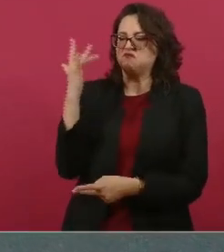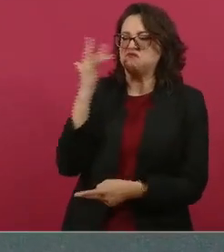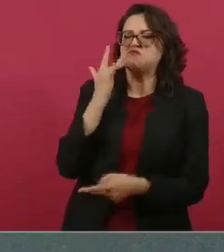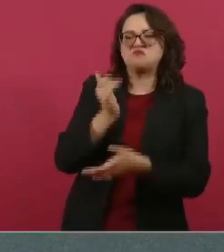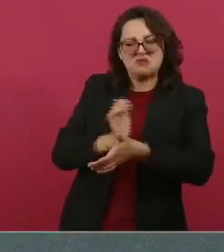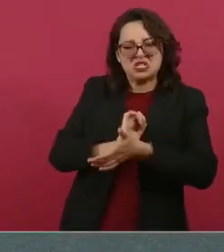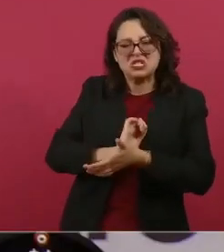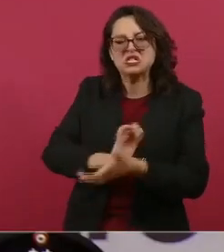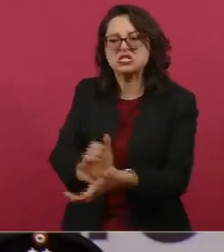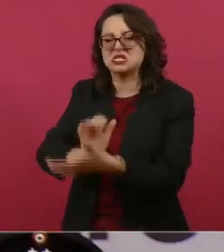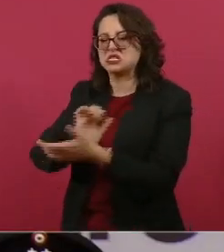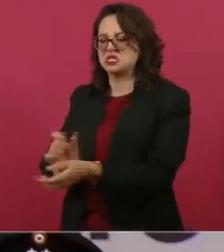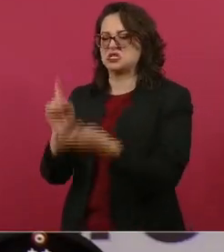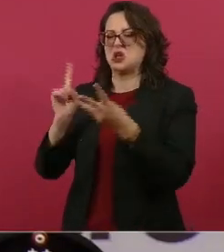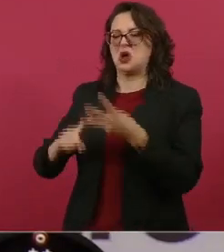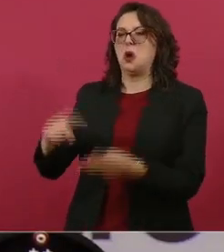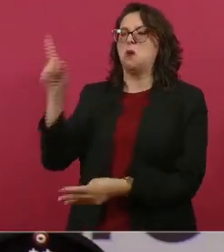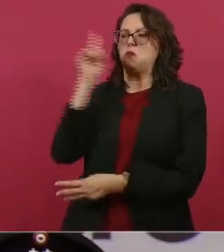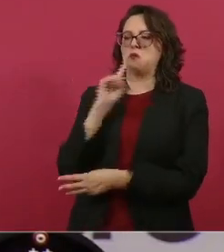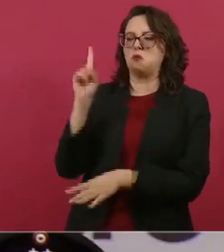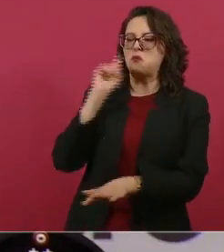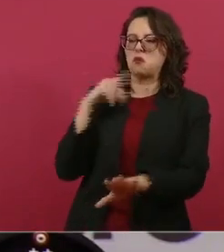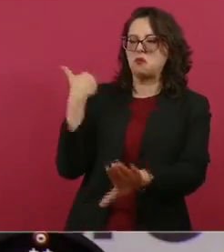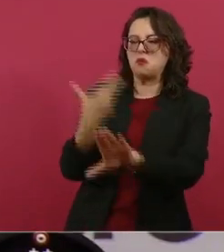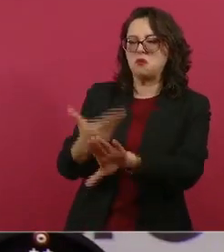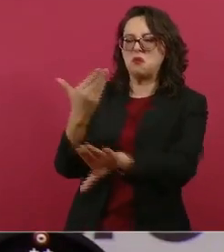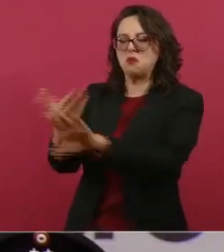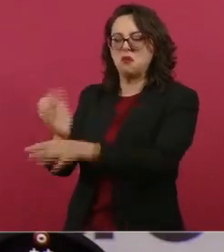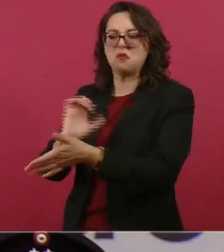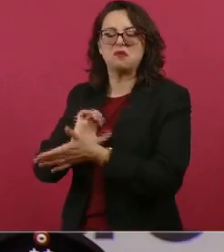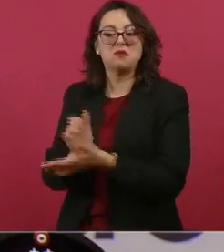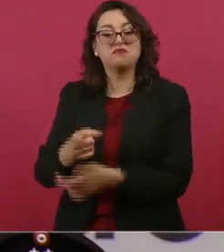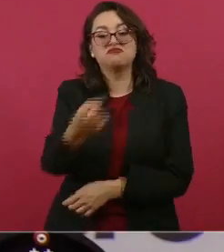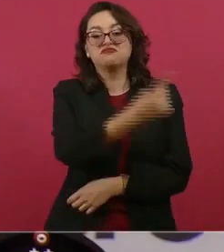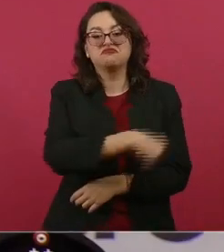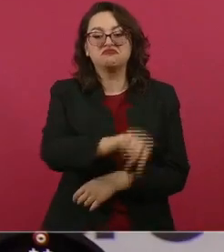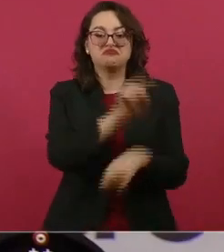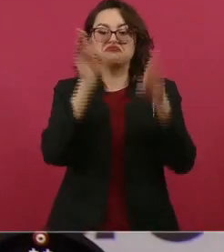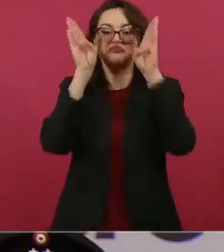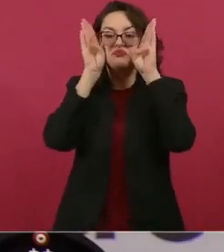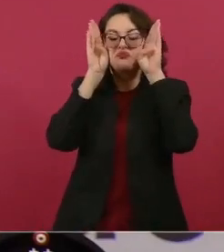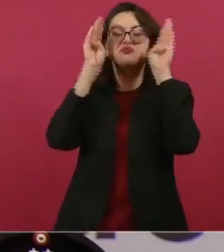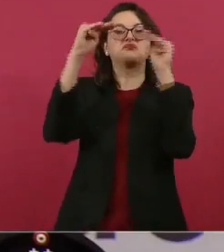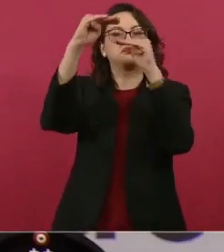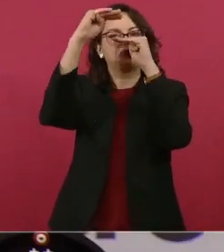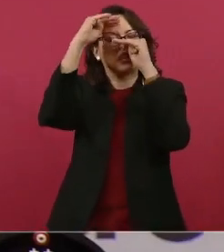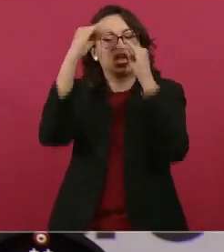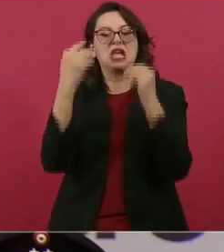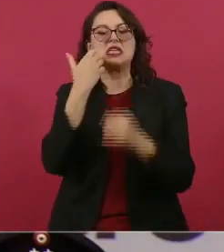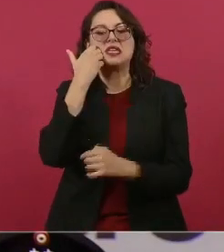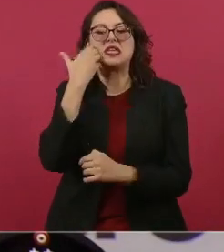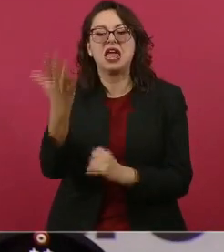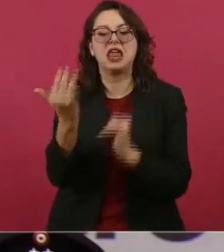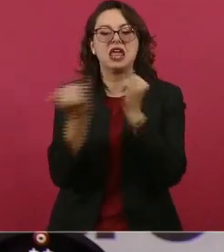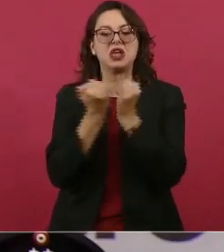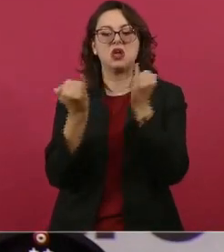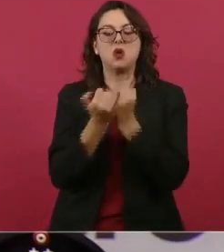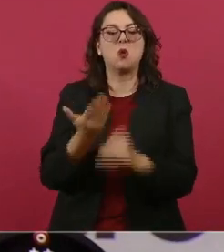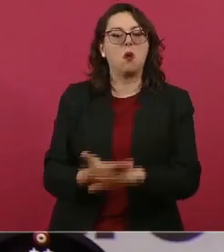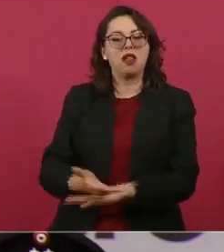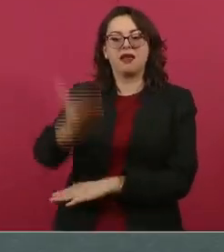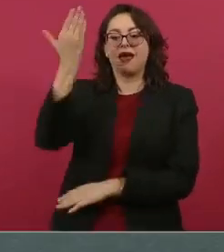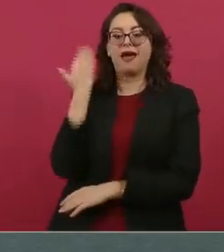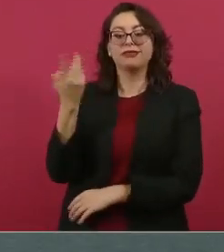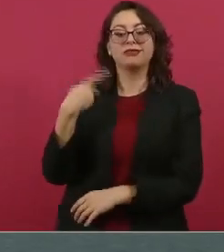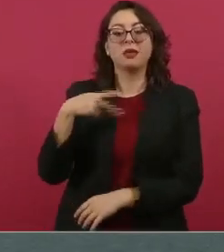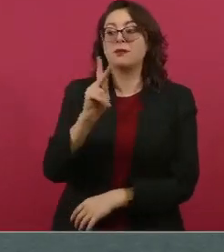habrá pensamiento conservador que quiera volver al pasado, pero la revolución de las conciencias no permite marcha